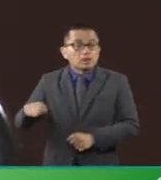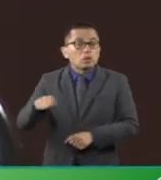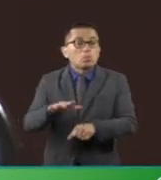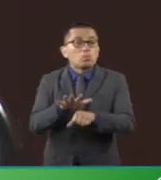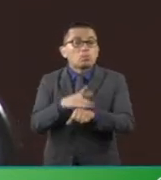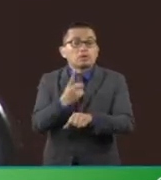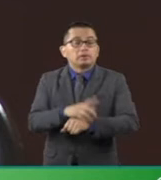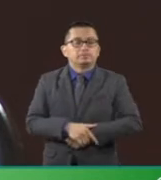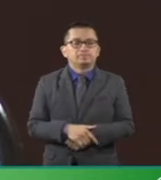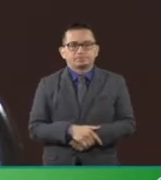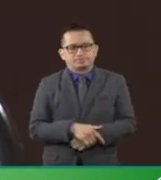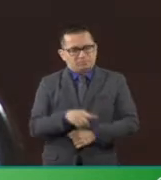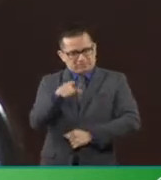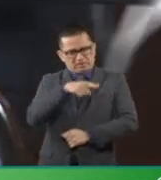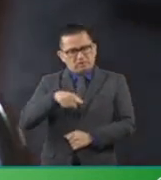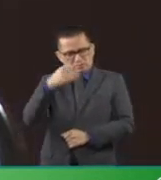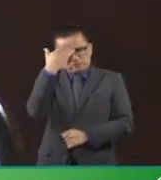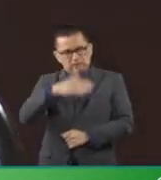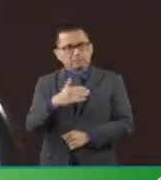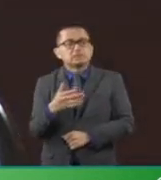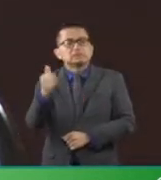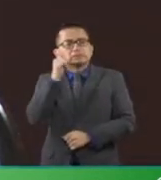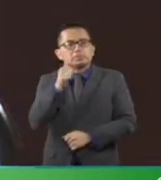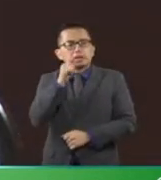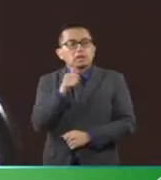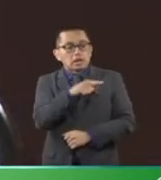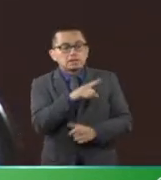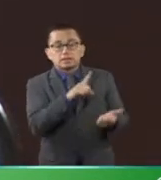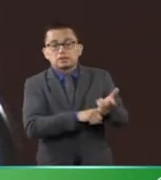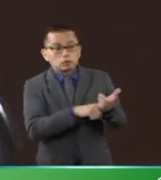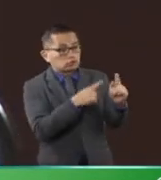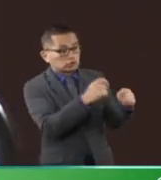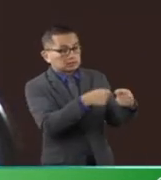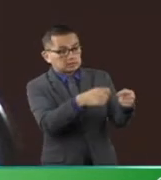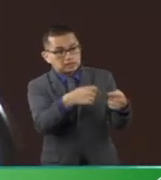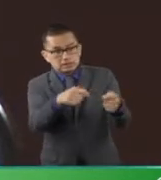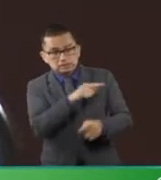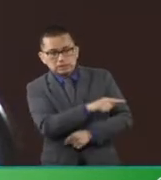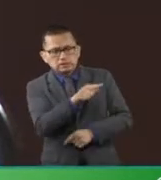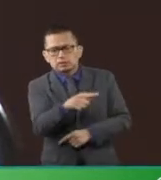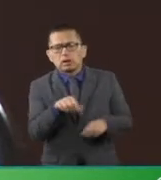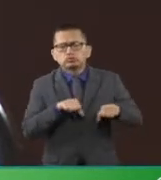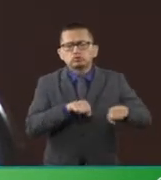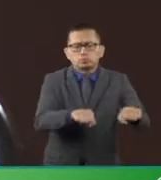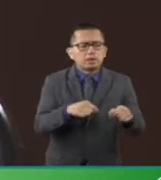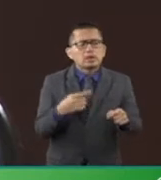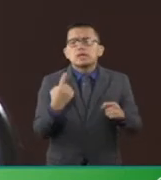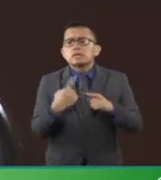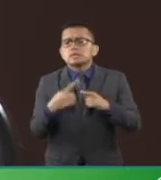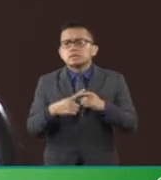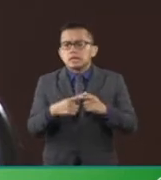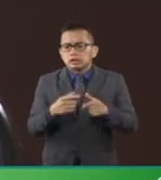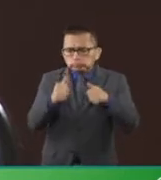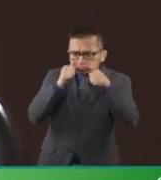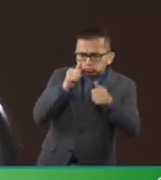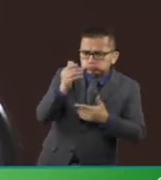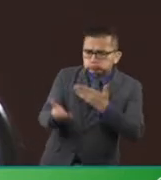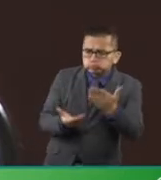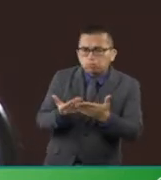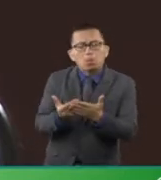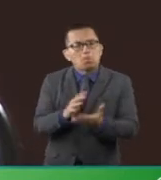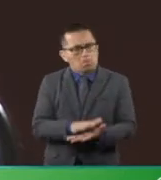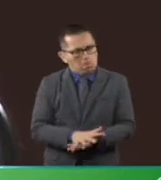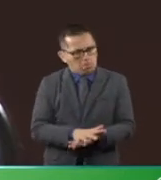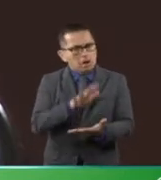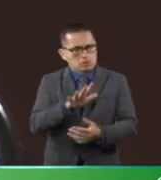pues las que están atendiendo a las personas son mujeres y tienen estas largas jornadas